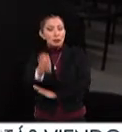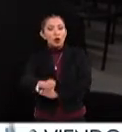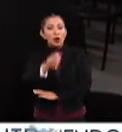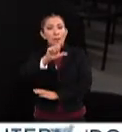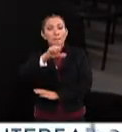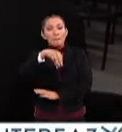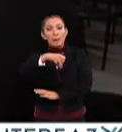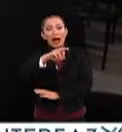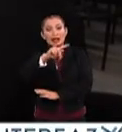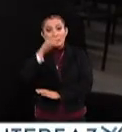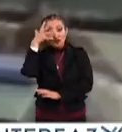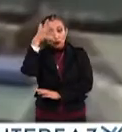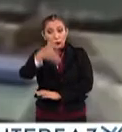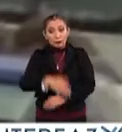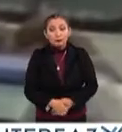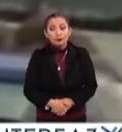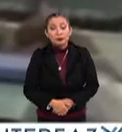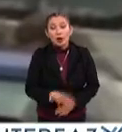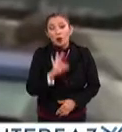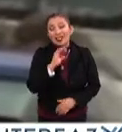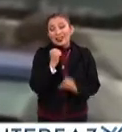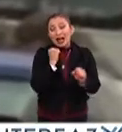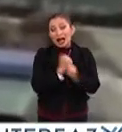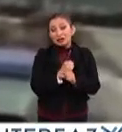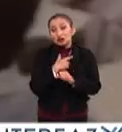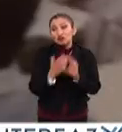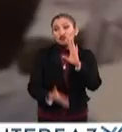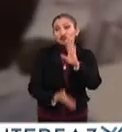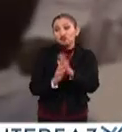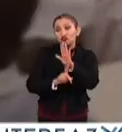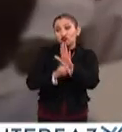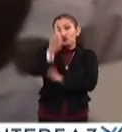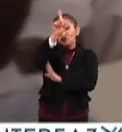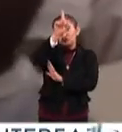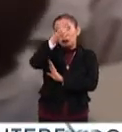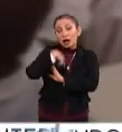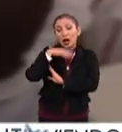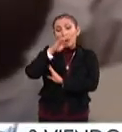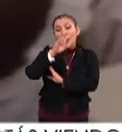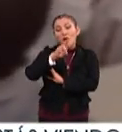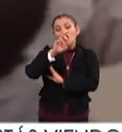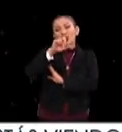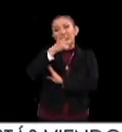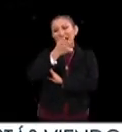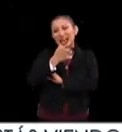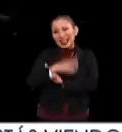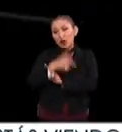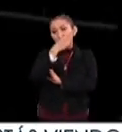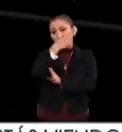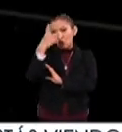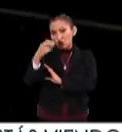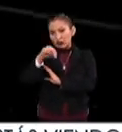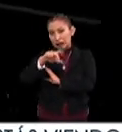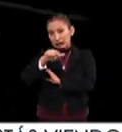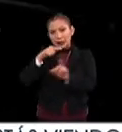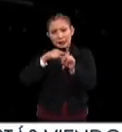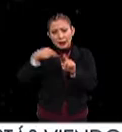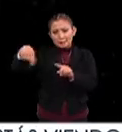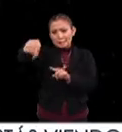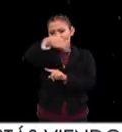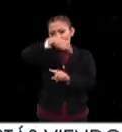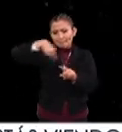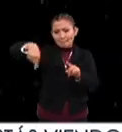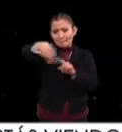Marte, en el futuro. A 40 años de su partida, las naves espaciales Voyager 1 y 2 de la NASA siguen en órbita